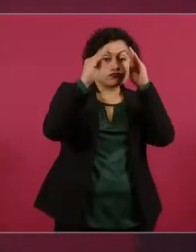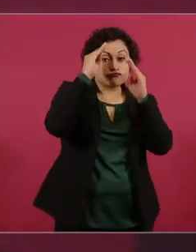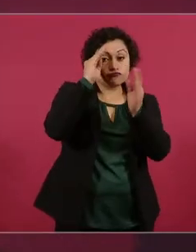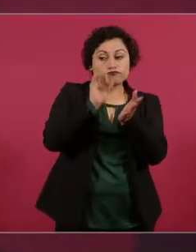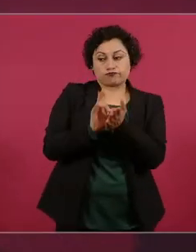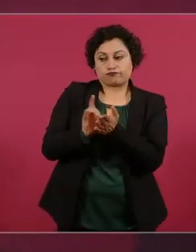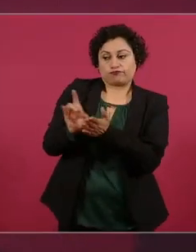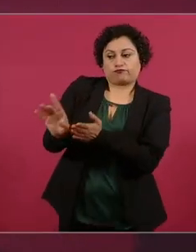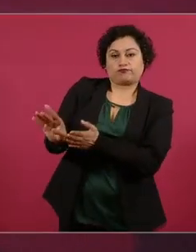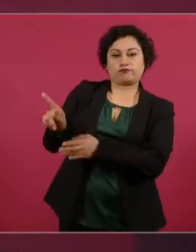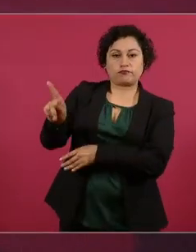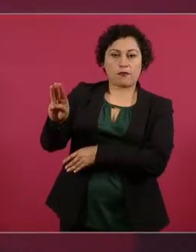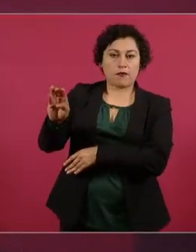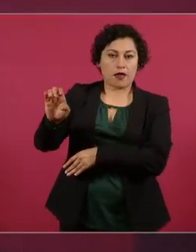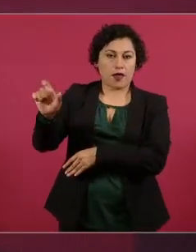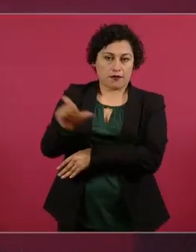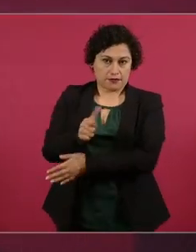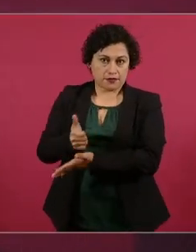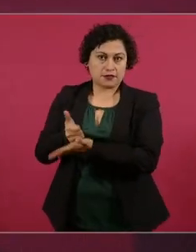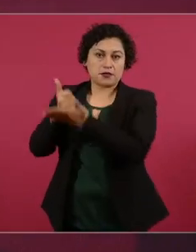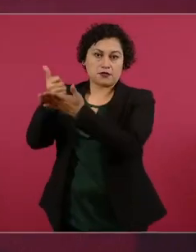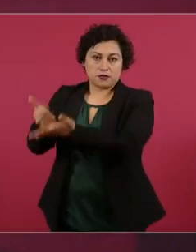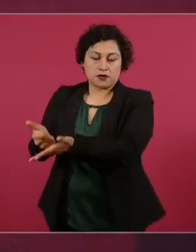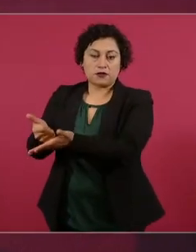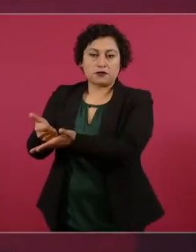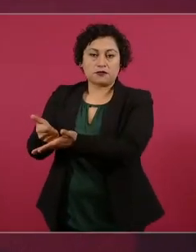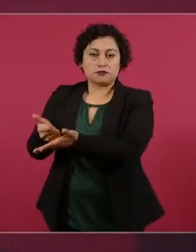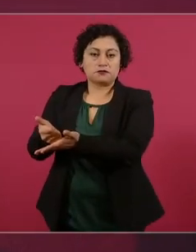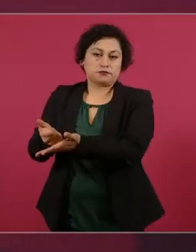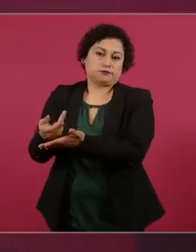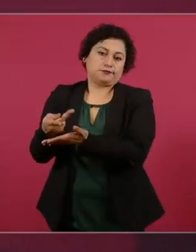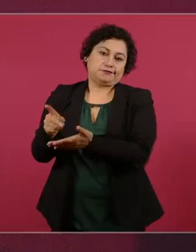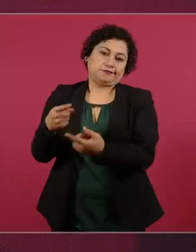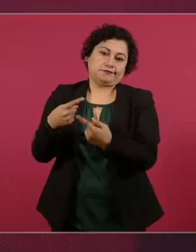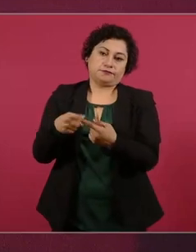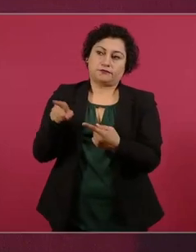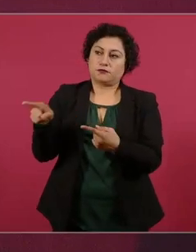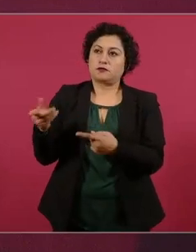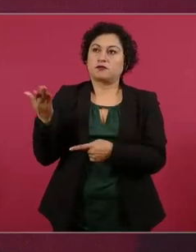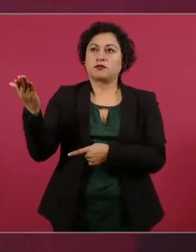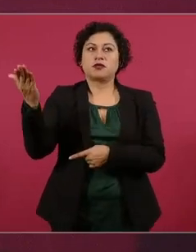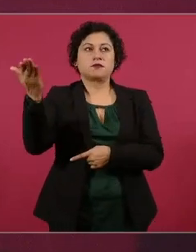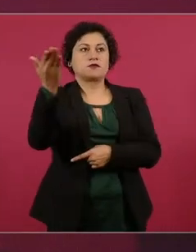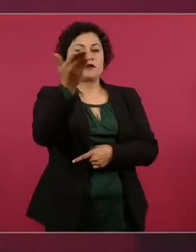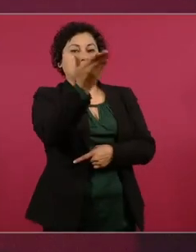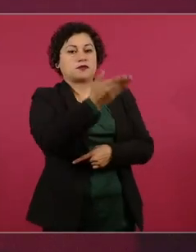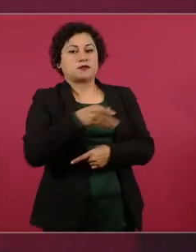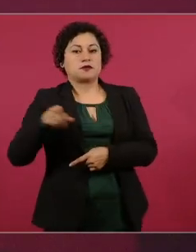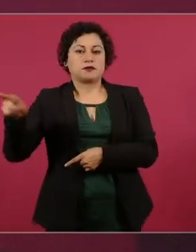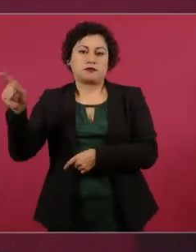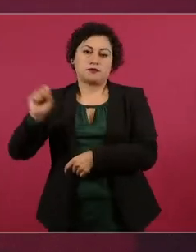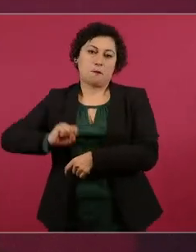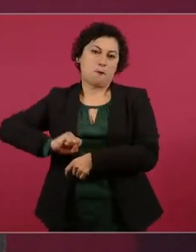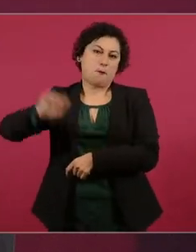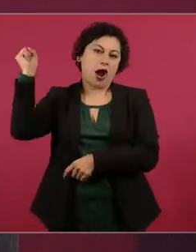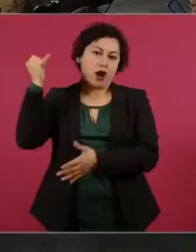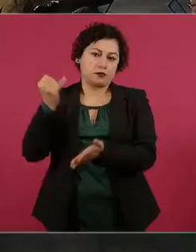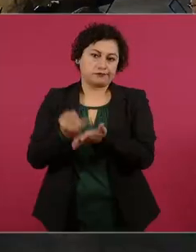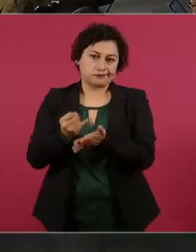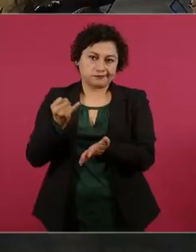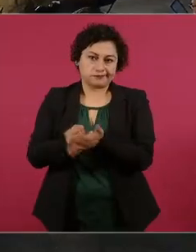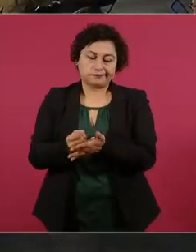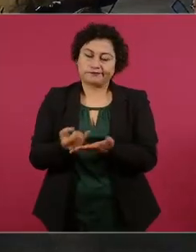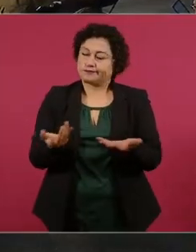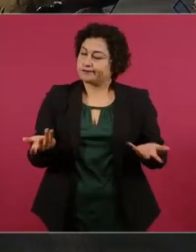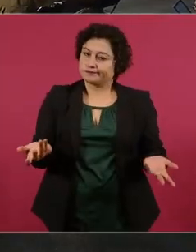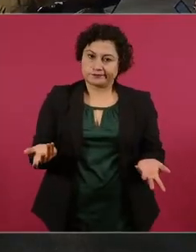Pemex contrate deuda a tasas altas. Pero además nos